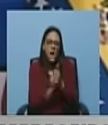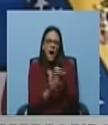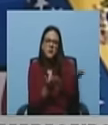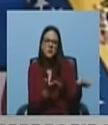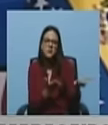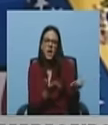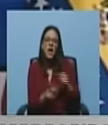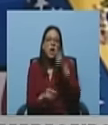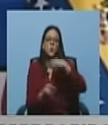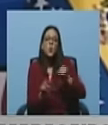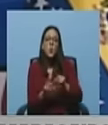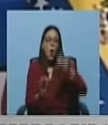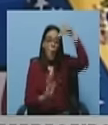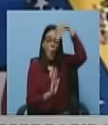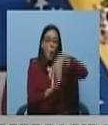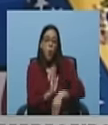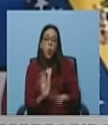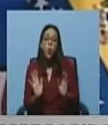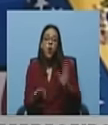El agujero a dónde íbamos a caer.